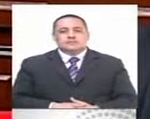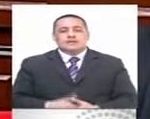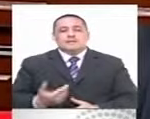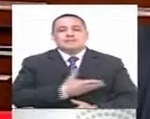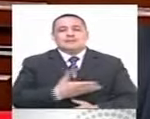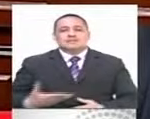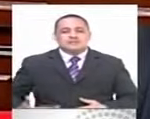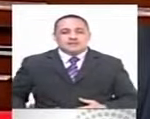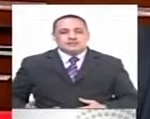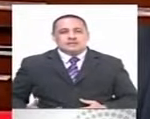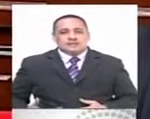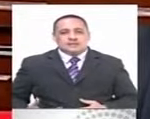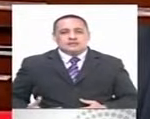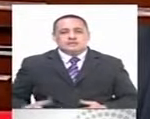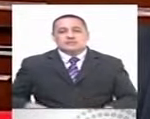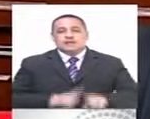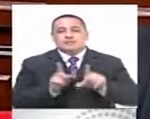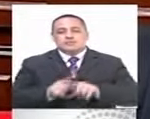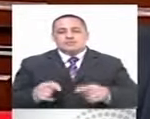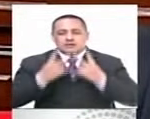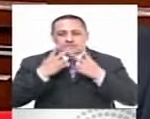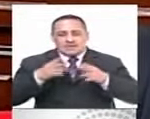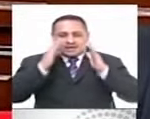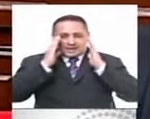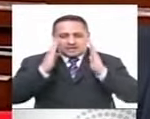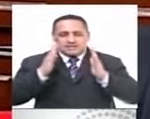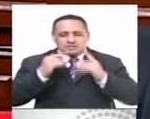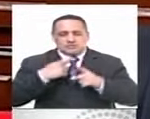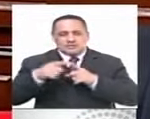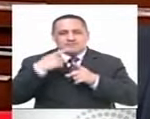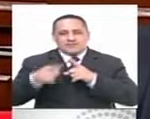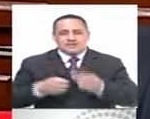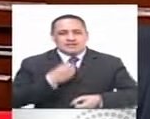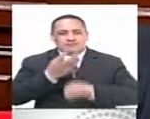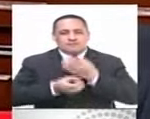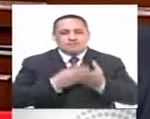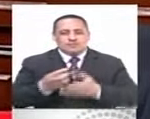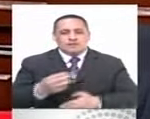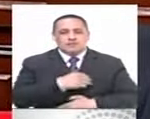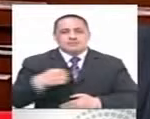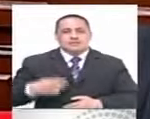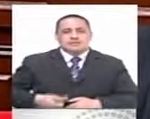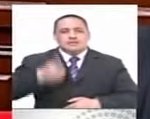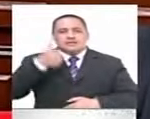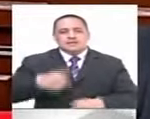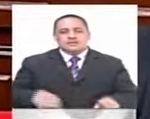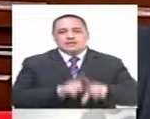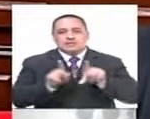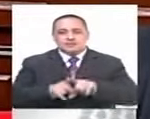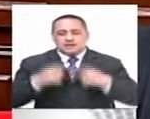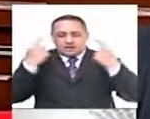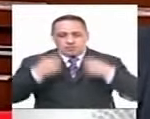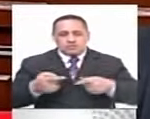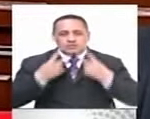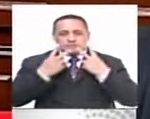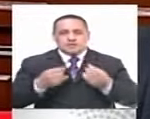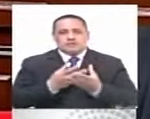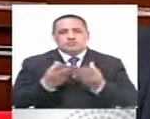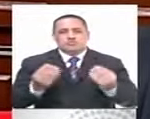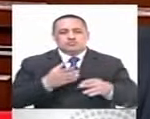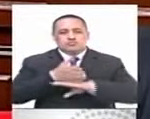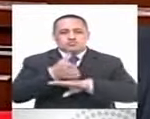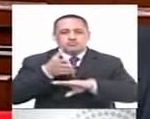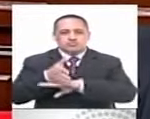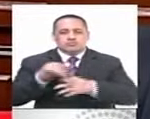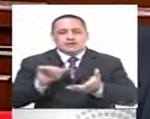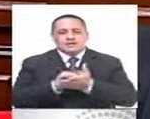Presidenta, hemos seguido muy atentamente el mensaje retórico de la Premier, con poco contenido de los postulados que